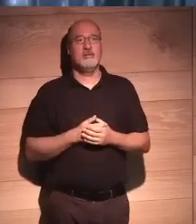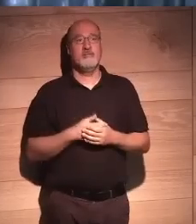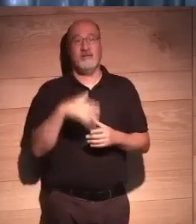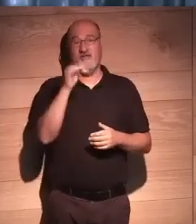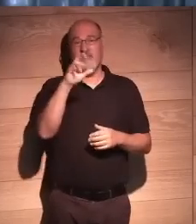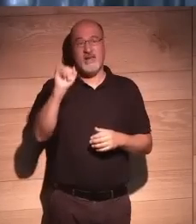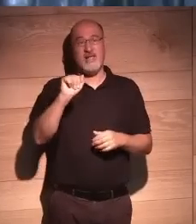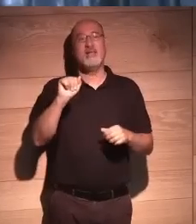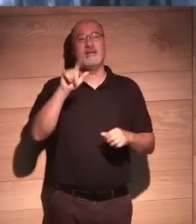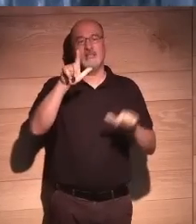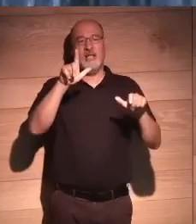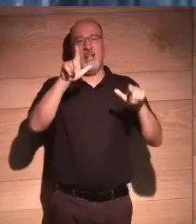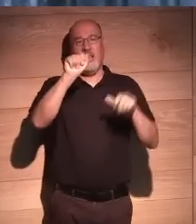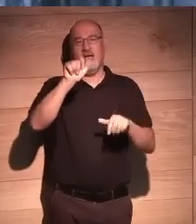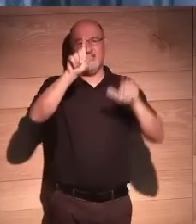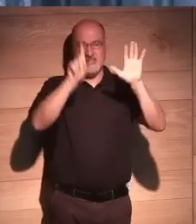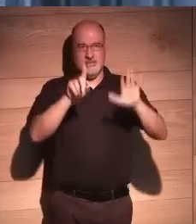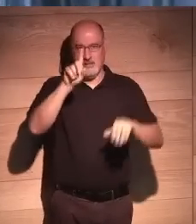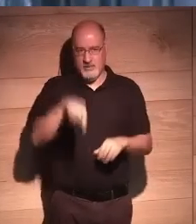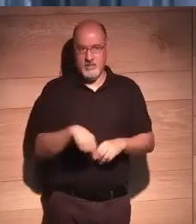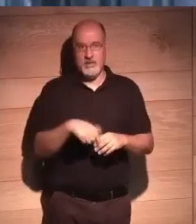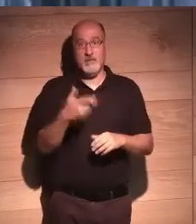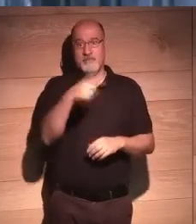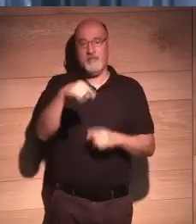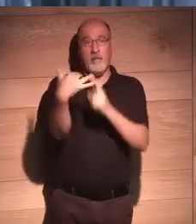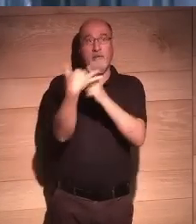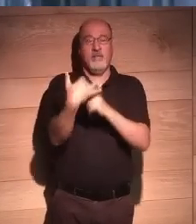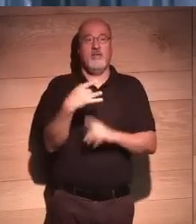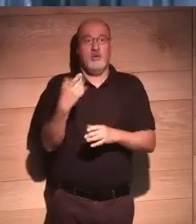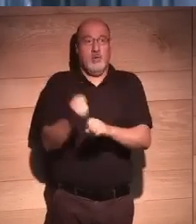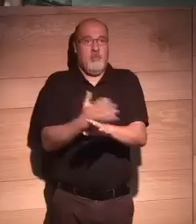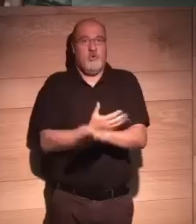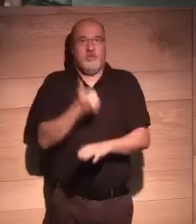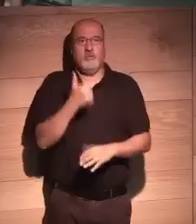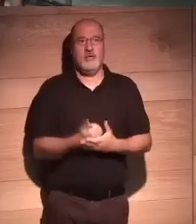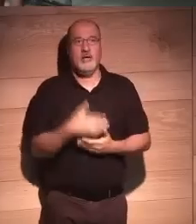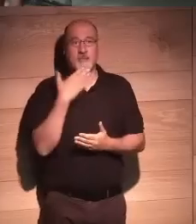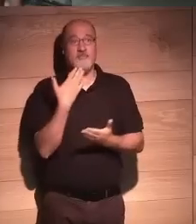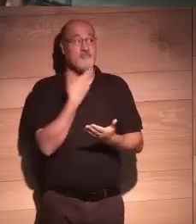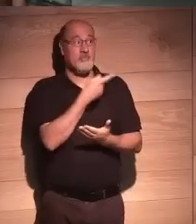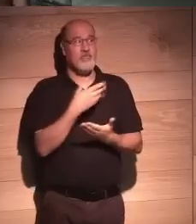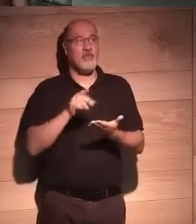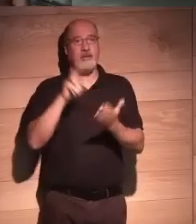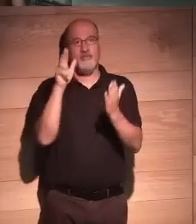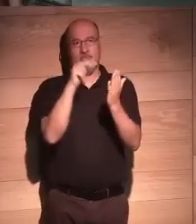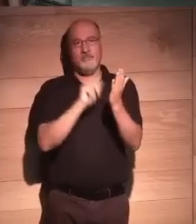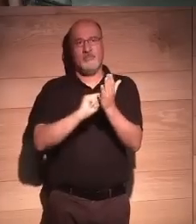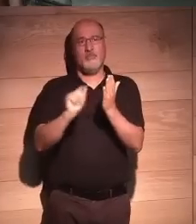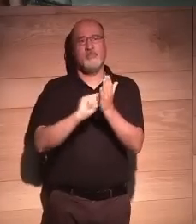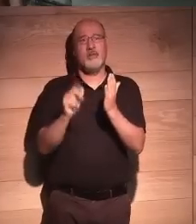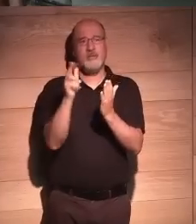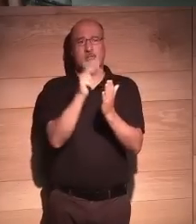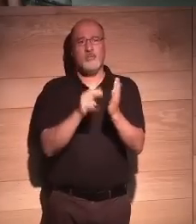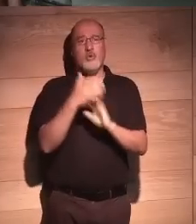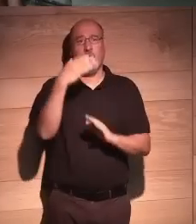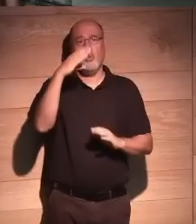más el espectador más se emociona, ¿no? Tenemos a nuestro cuadernista Ay, que te- Enrique, que me dice... Me